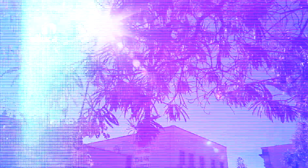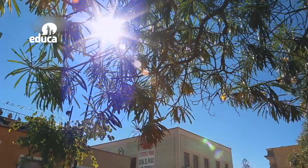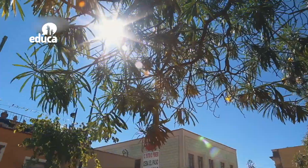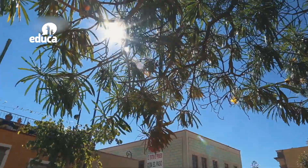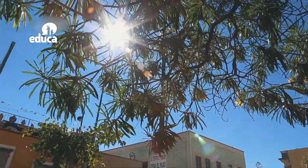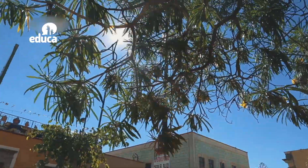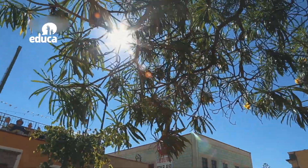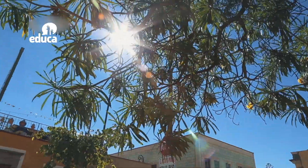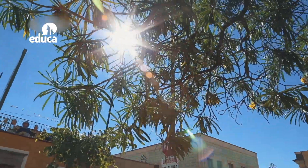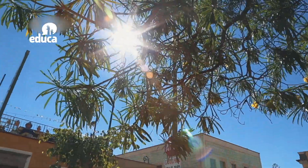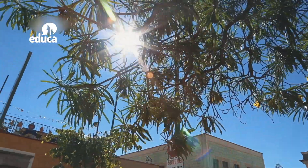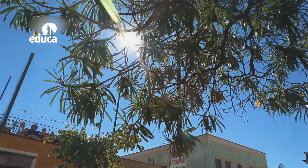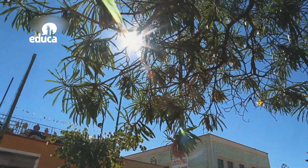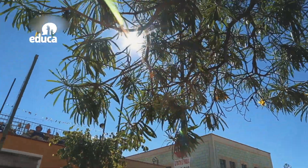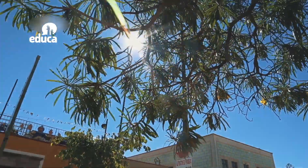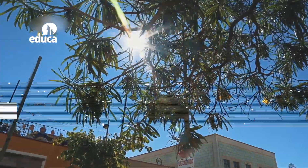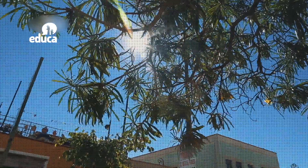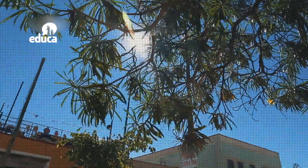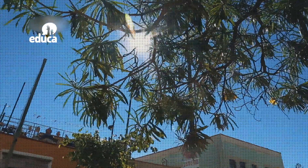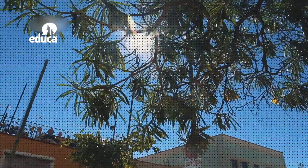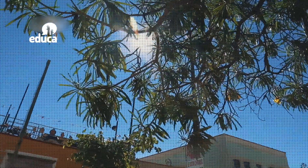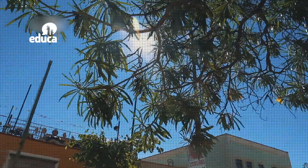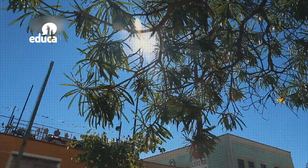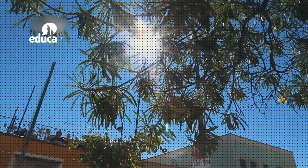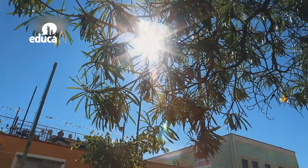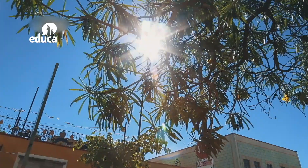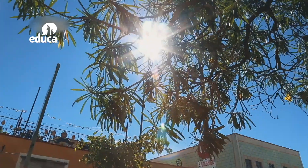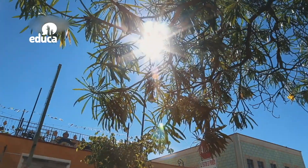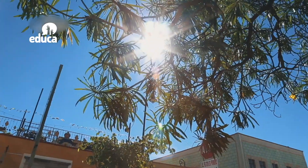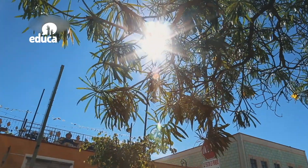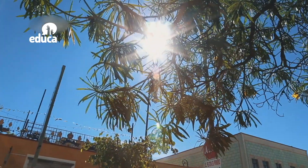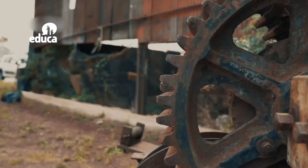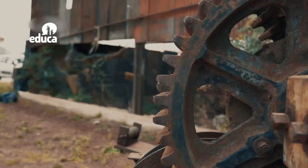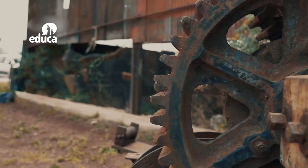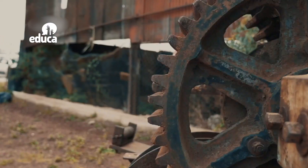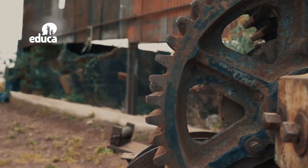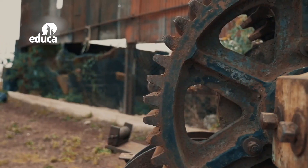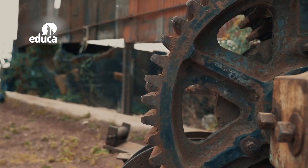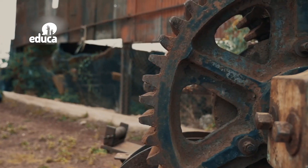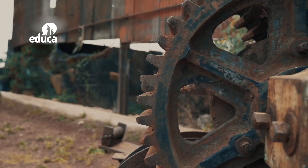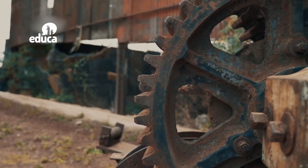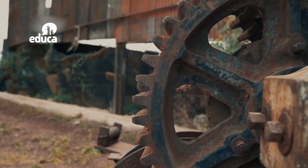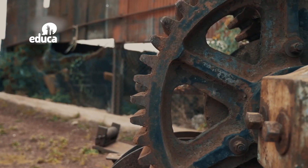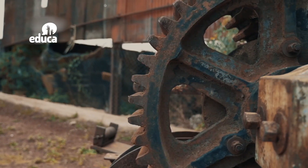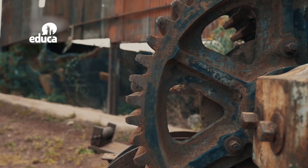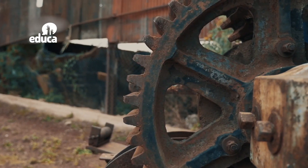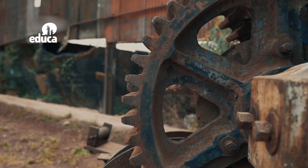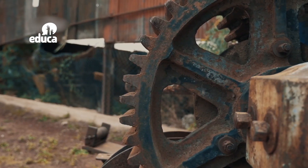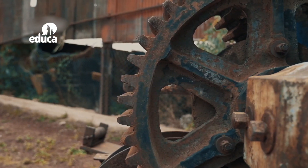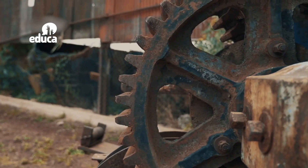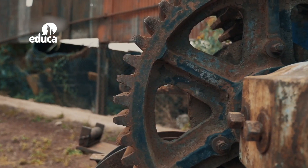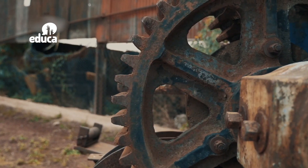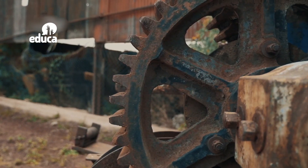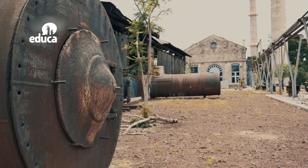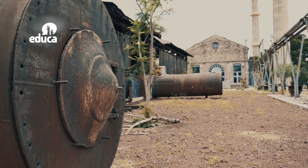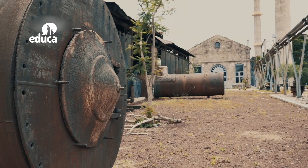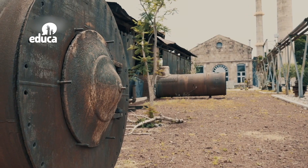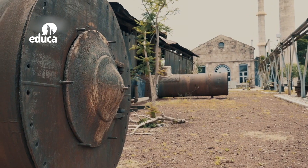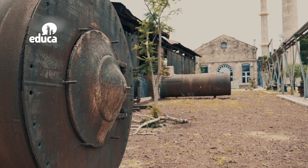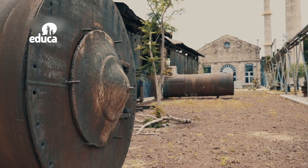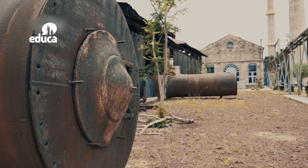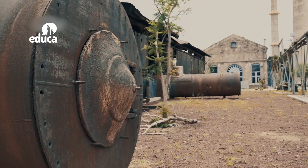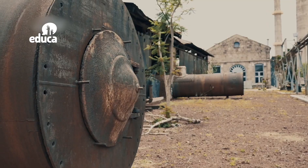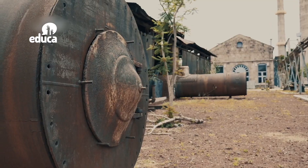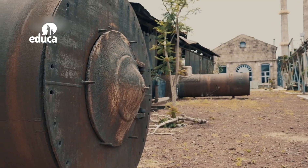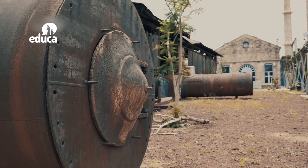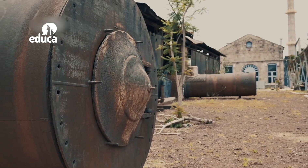del sol y del maíz, somos recuerdo de casa y un calor que pintó el gris. Un amor a la distancia con fervor y la nostalgia. Un cuento